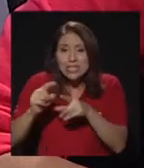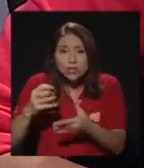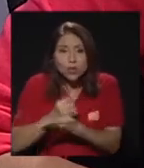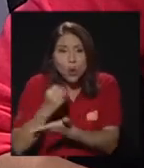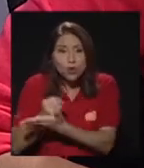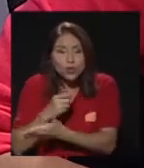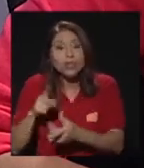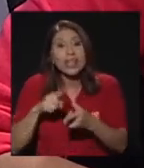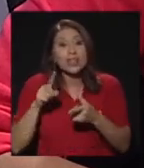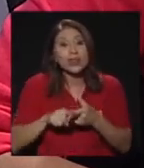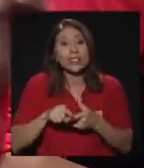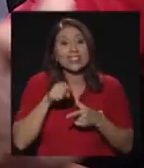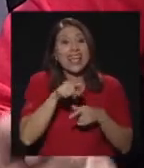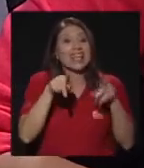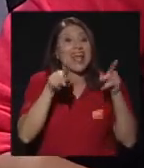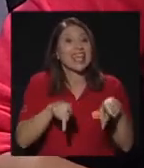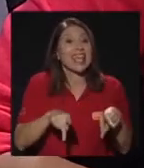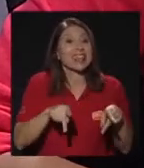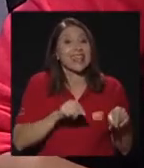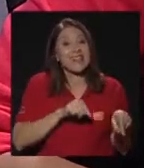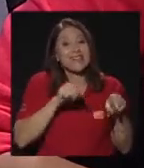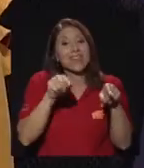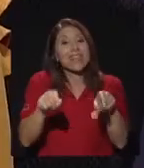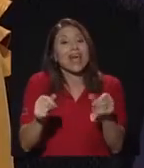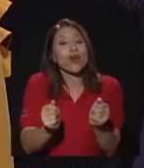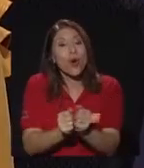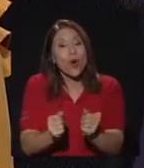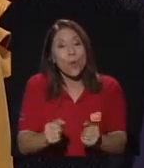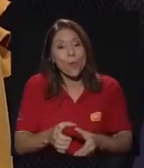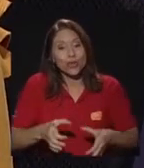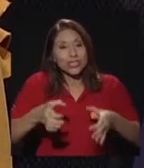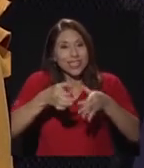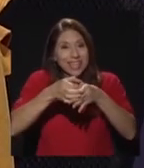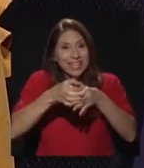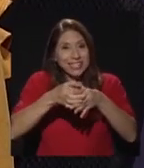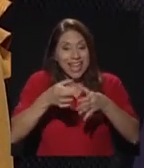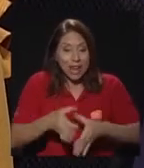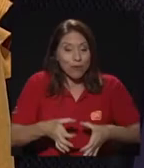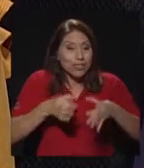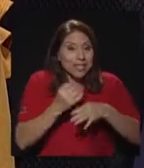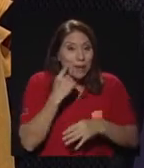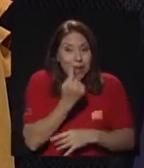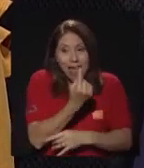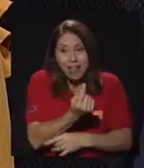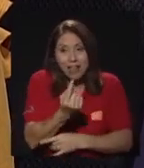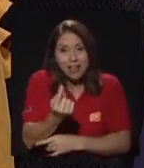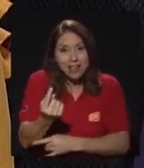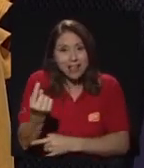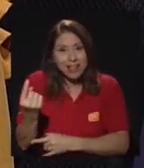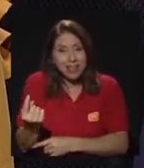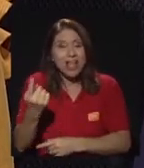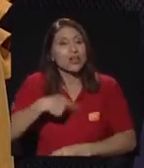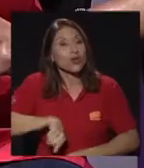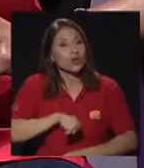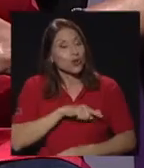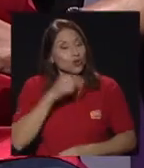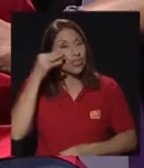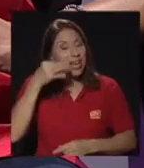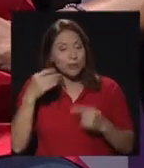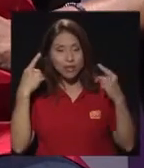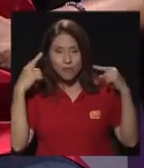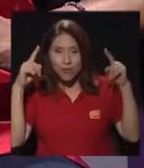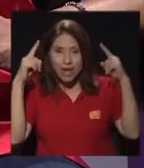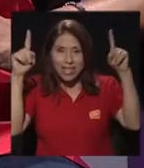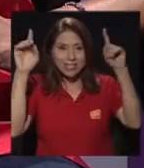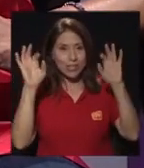con bolsitas, ¿verdad? La bolsita del niño, la bolsita del esposo, la de la vecina, y nosotros creemos que fue un éxito completo.